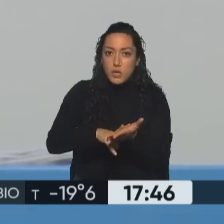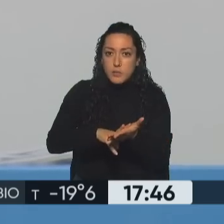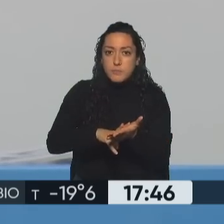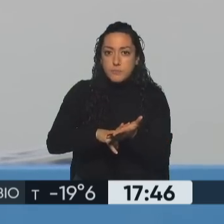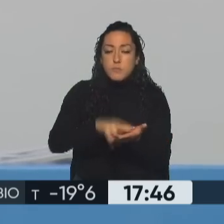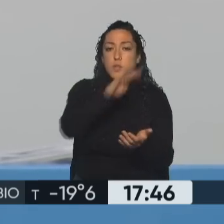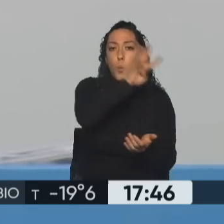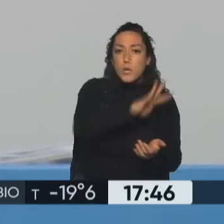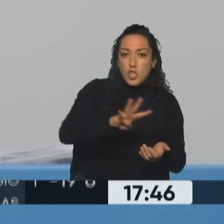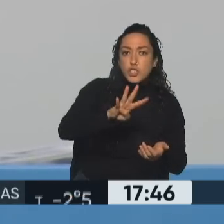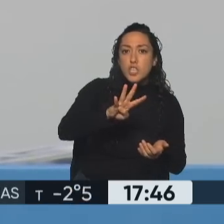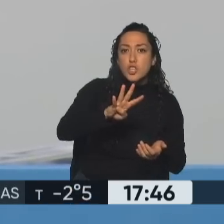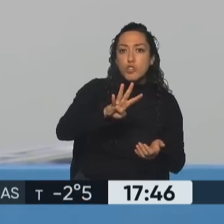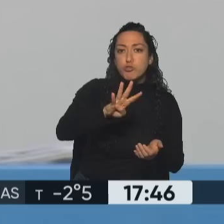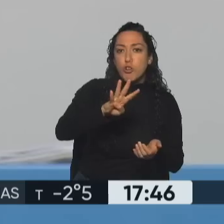Repito,